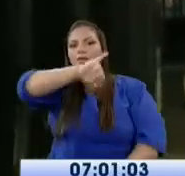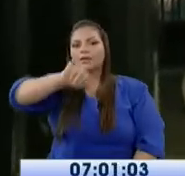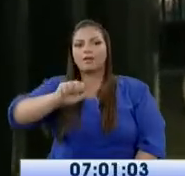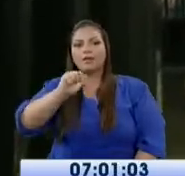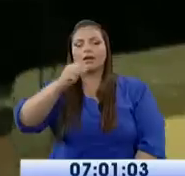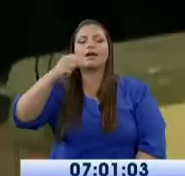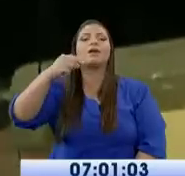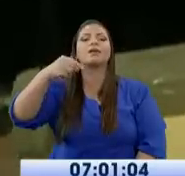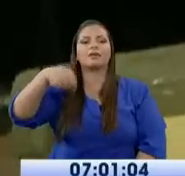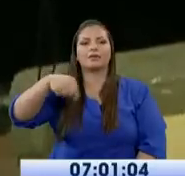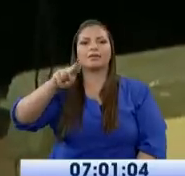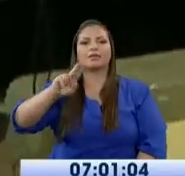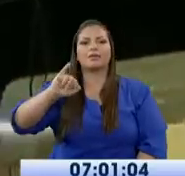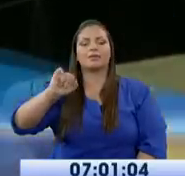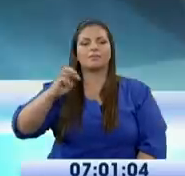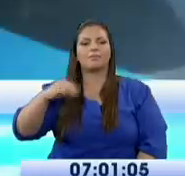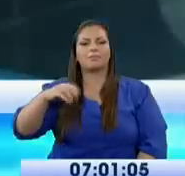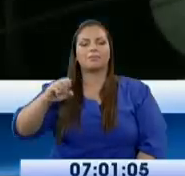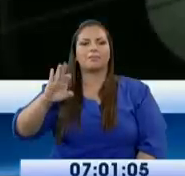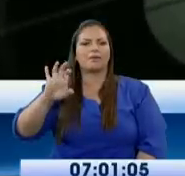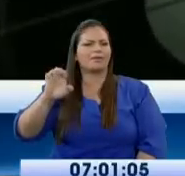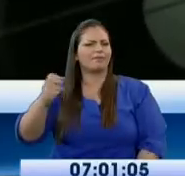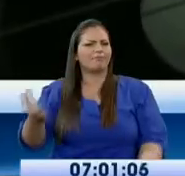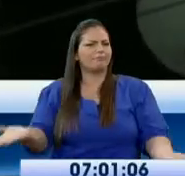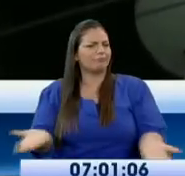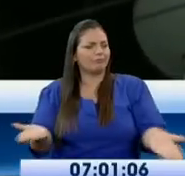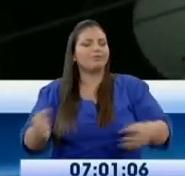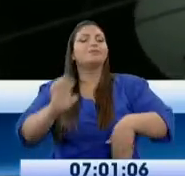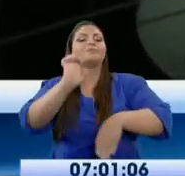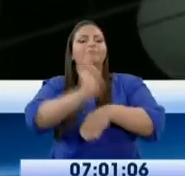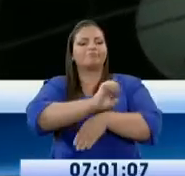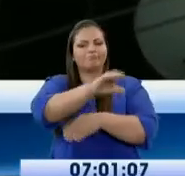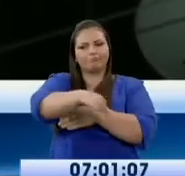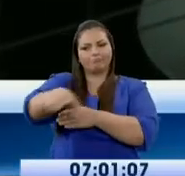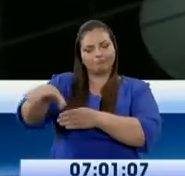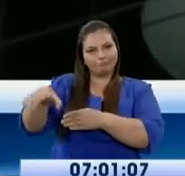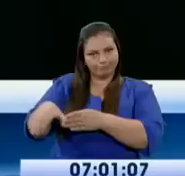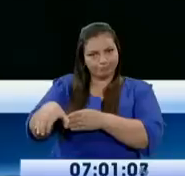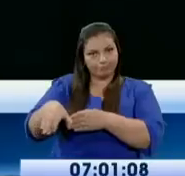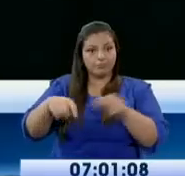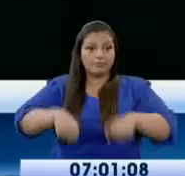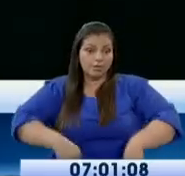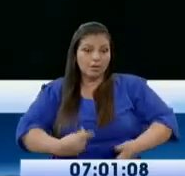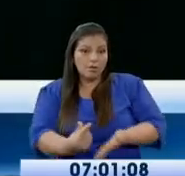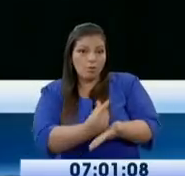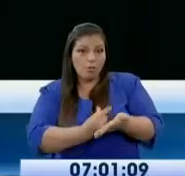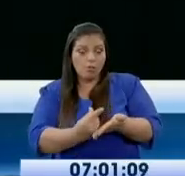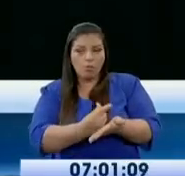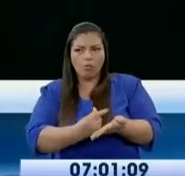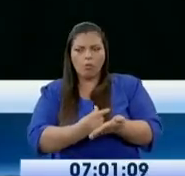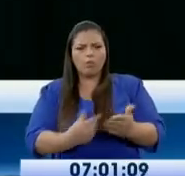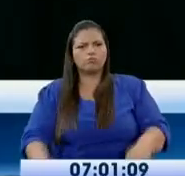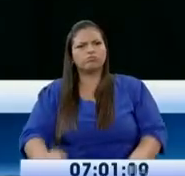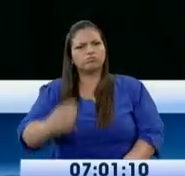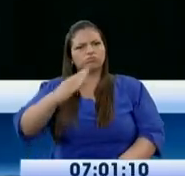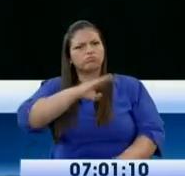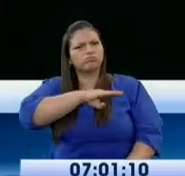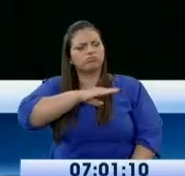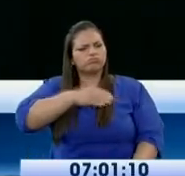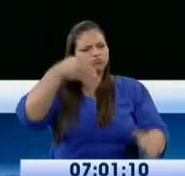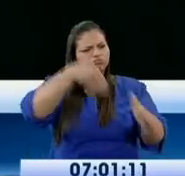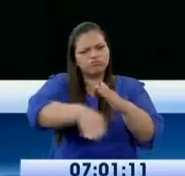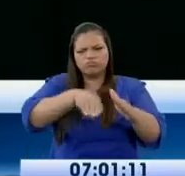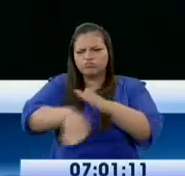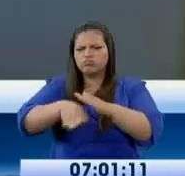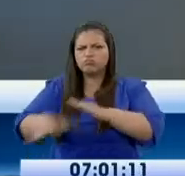Mate 2, ejecutado a nivel nacional. Únicamente en Guayas se realizaron más de 10 allanamientos en distintos